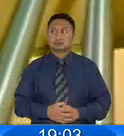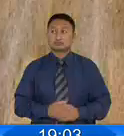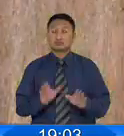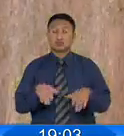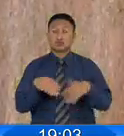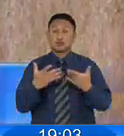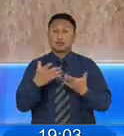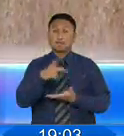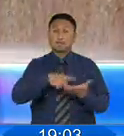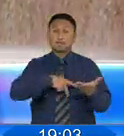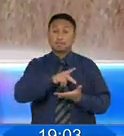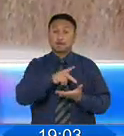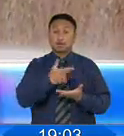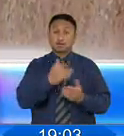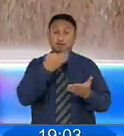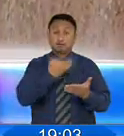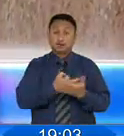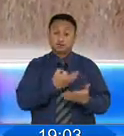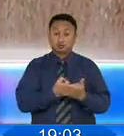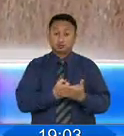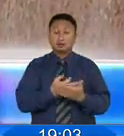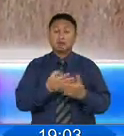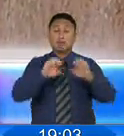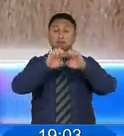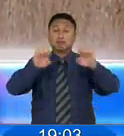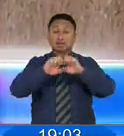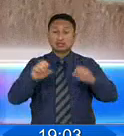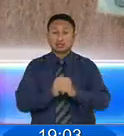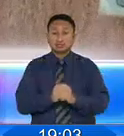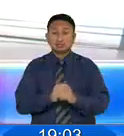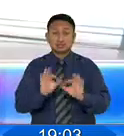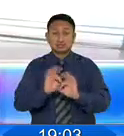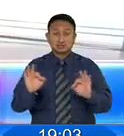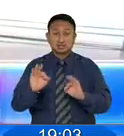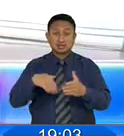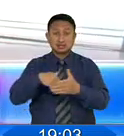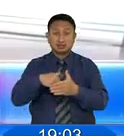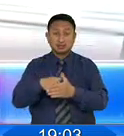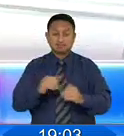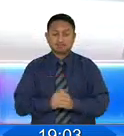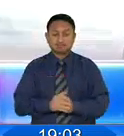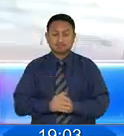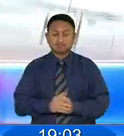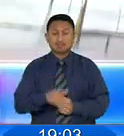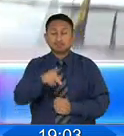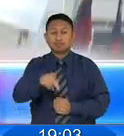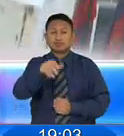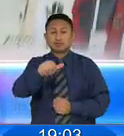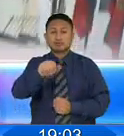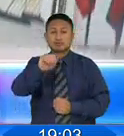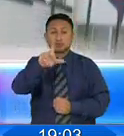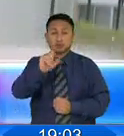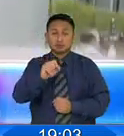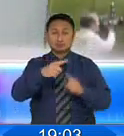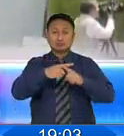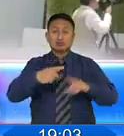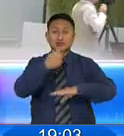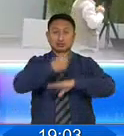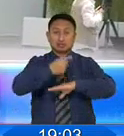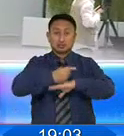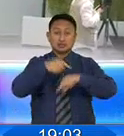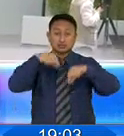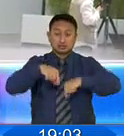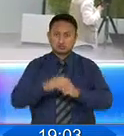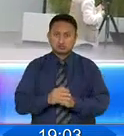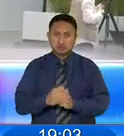pago de planillas a la empresa No Limit S.A. Pablo Flores, exgerente de Petroecuador, también habría demandado dineros